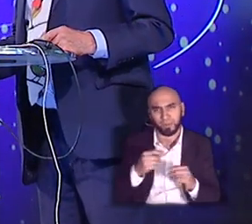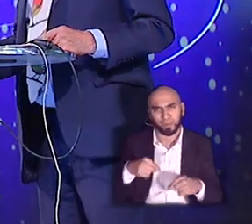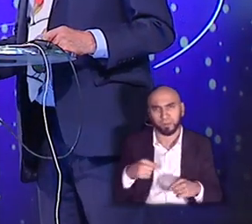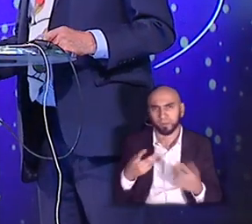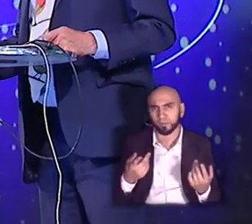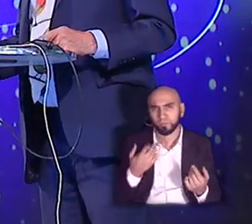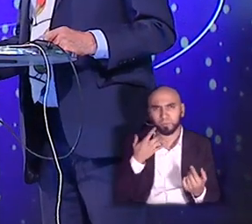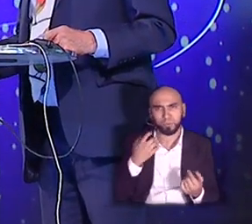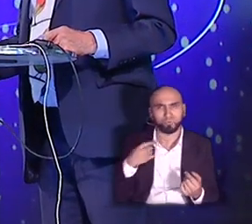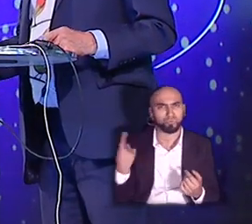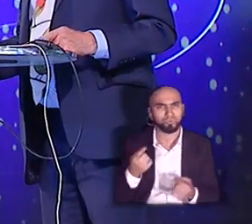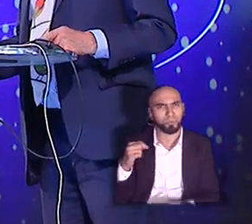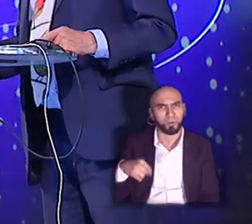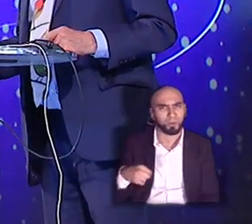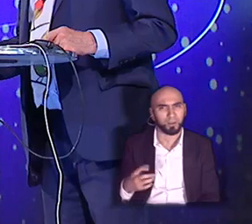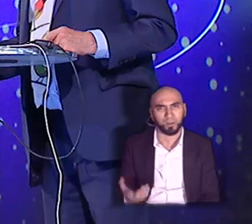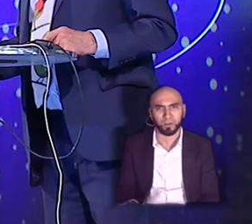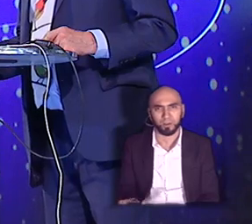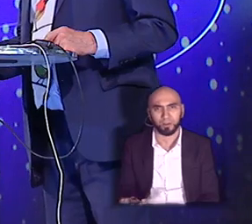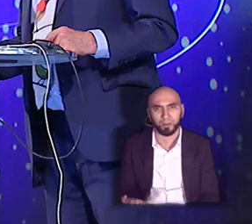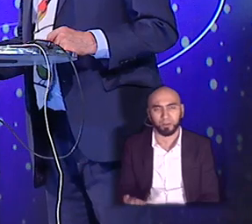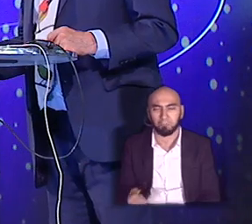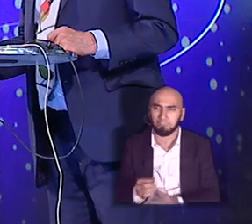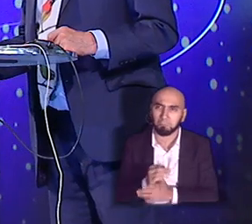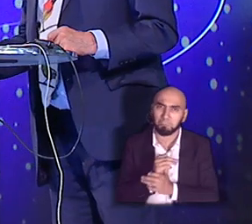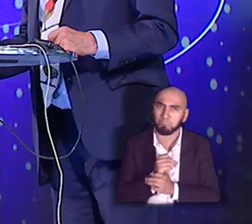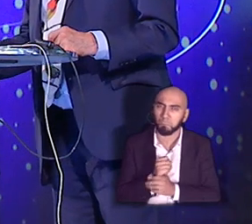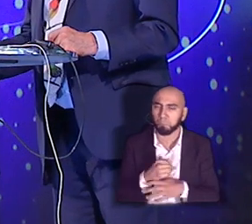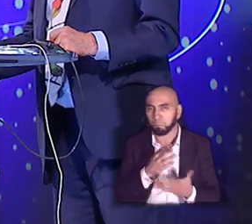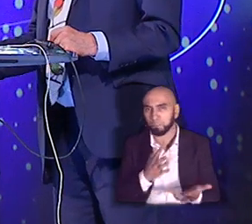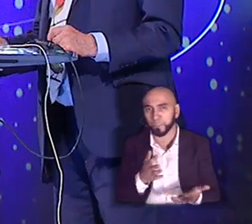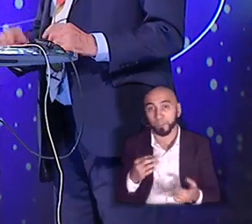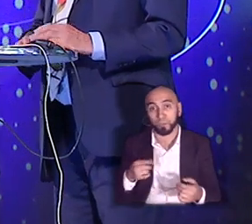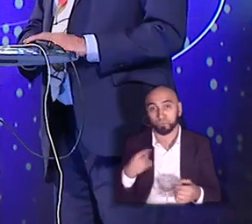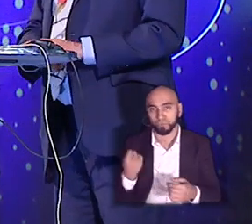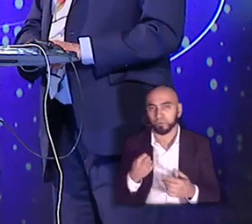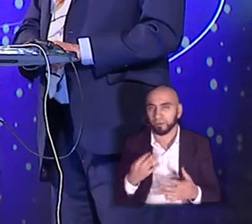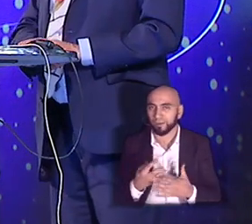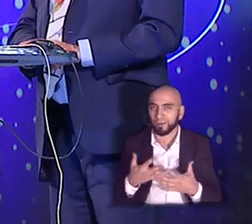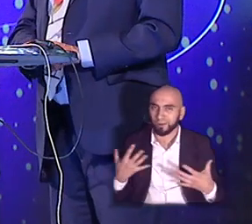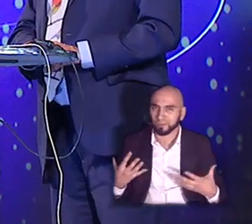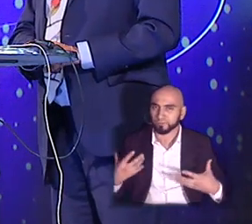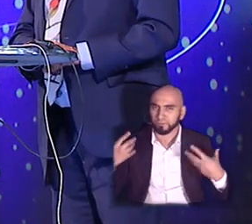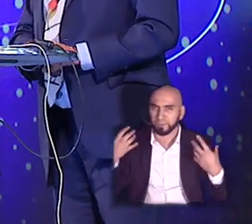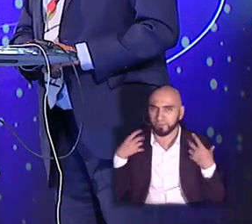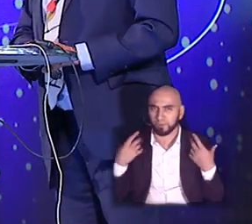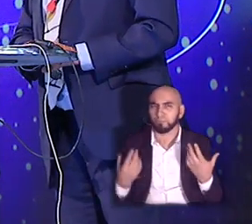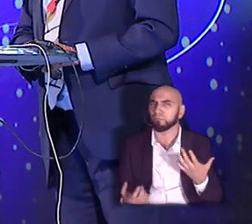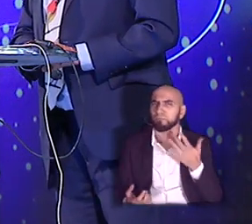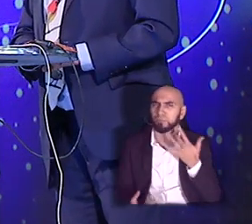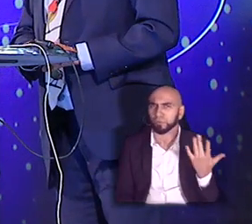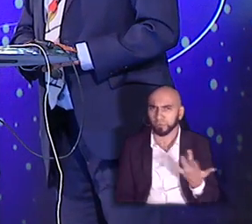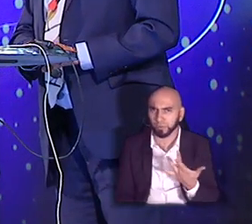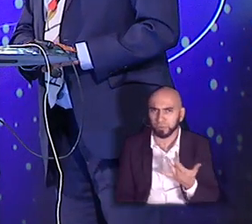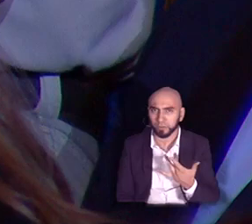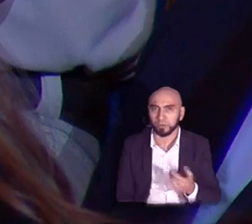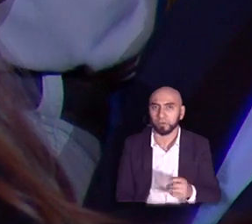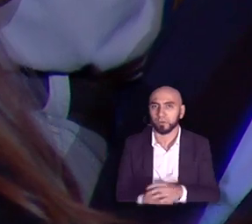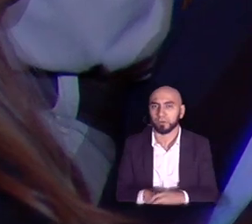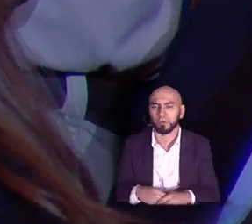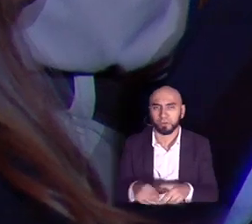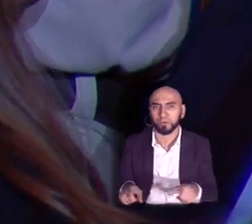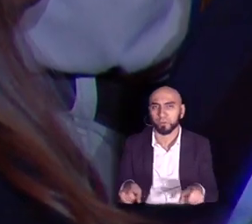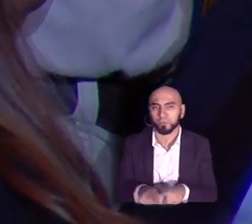así, tenemos una gran responsabilidad, dice Tegnér. Portamos la llama para la